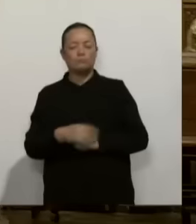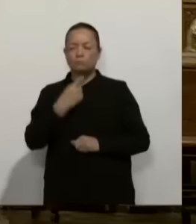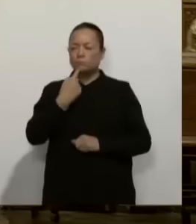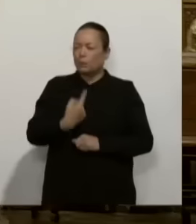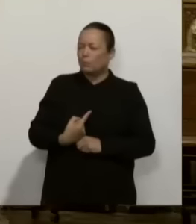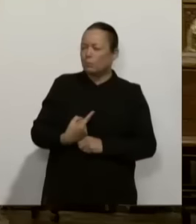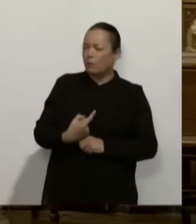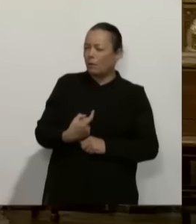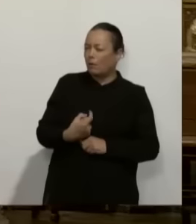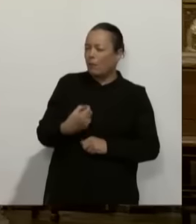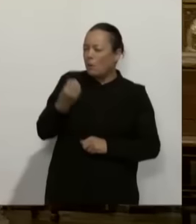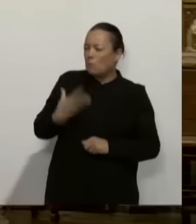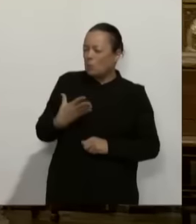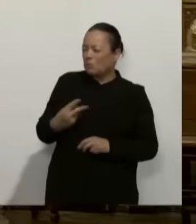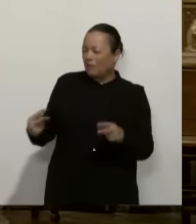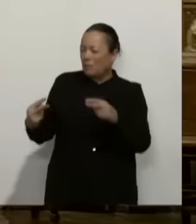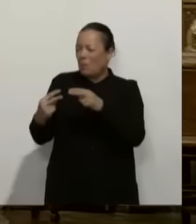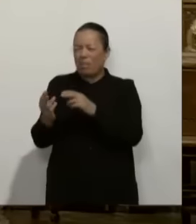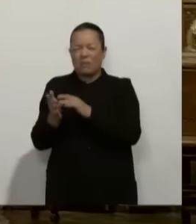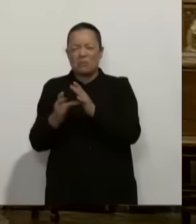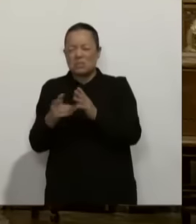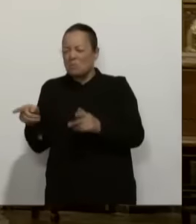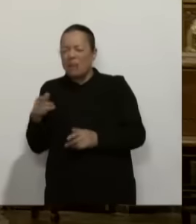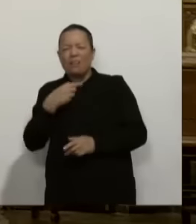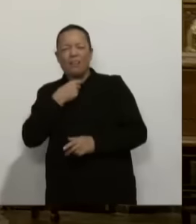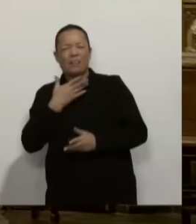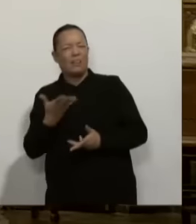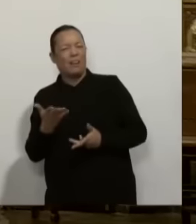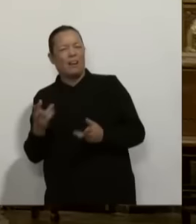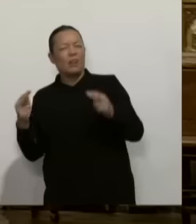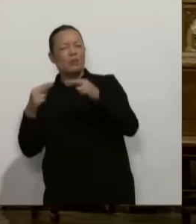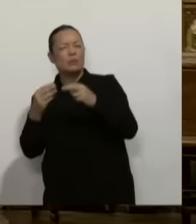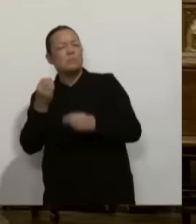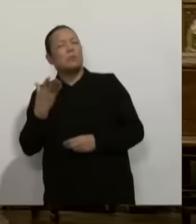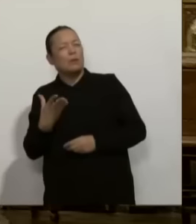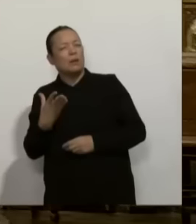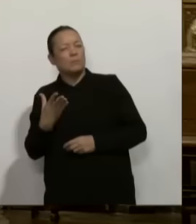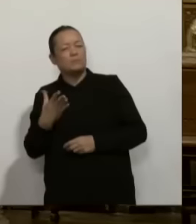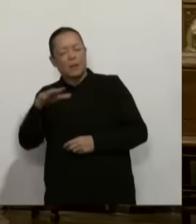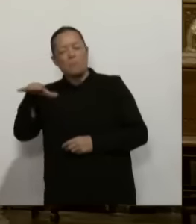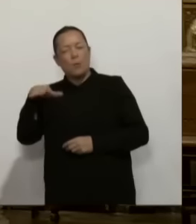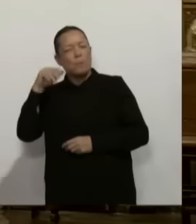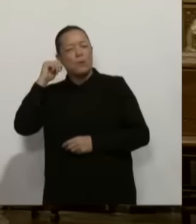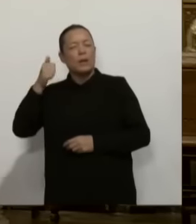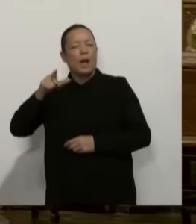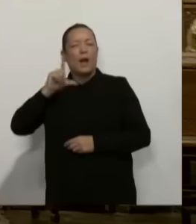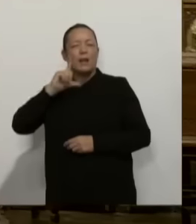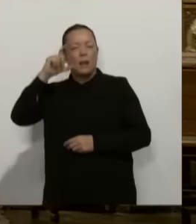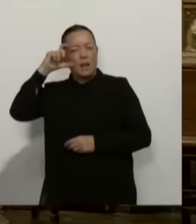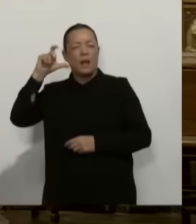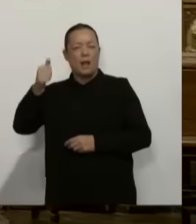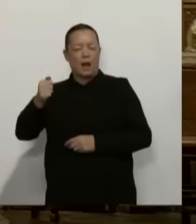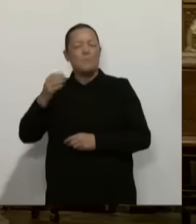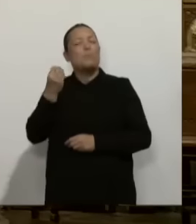podemos hacer es, ¿por qué son citados en Galilea? Y en realidad son citados en Galilea porque